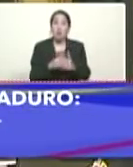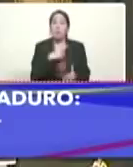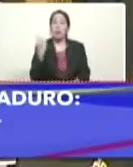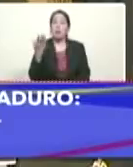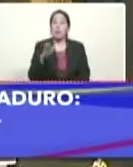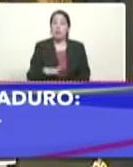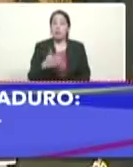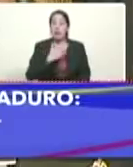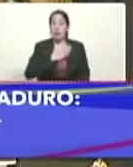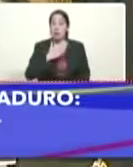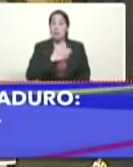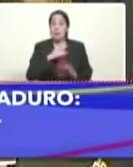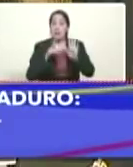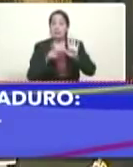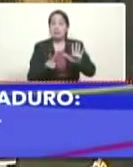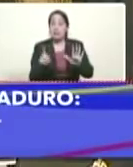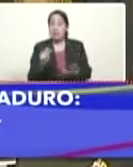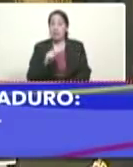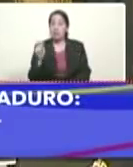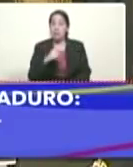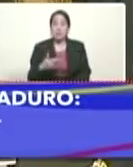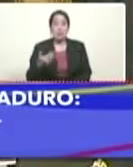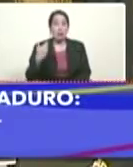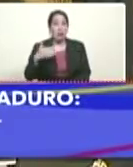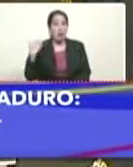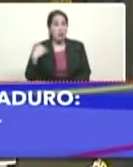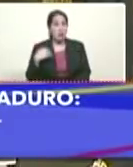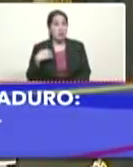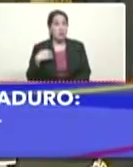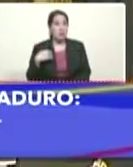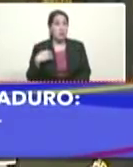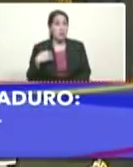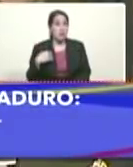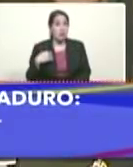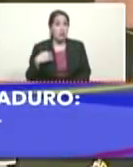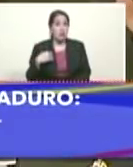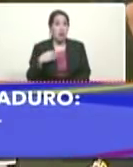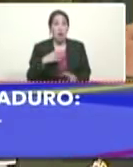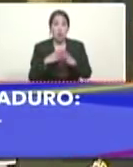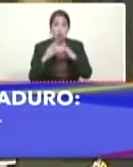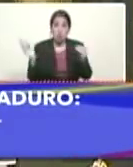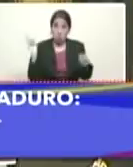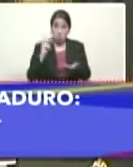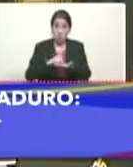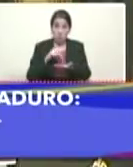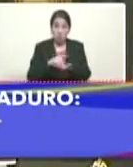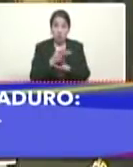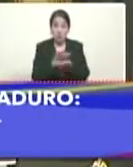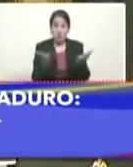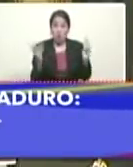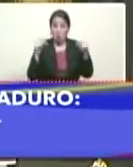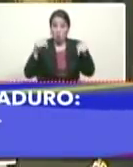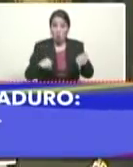estamos hablando siete meses compañeros del estado mayor superior nos iban a matar todos los que estamos aquí